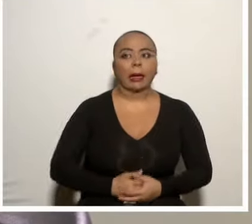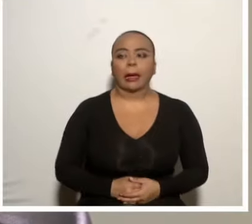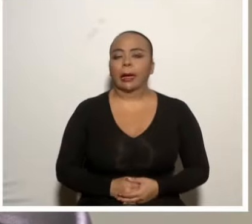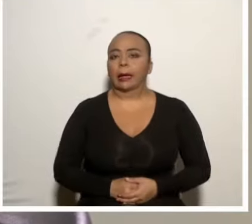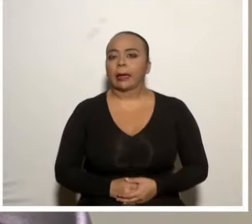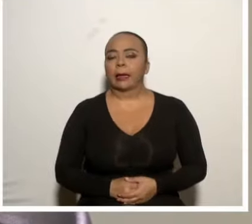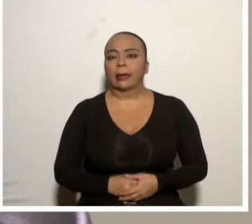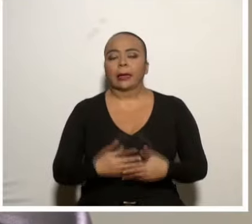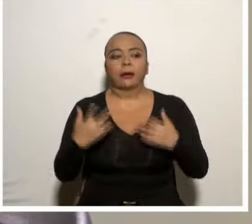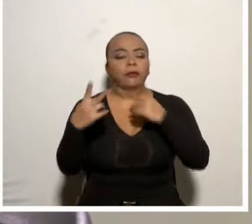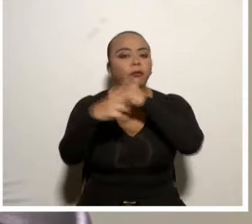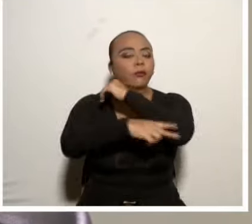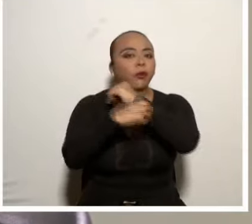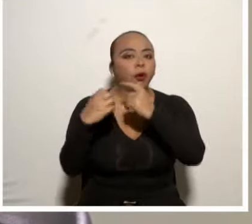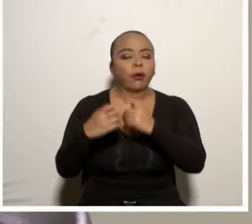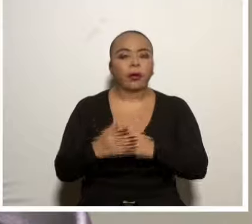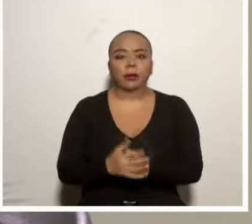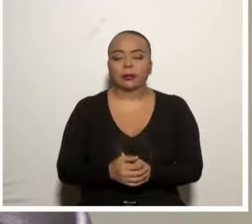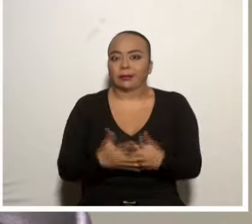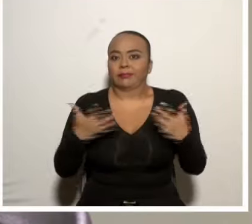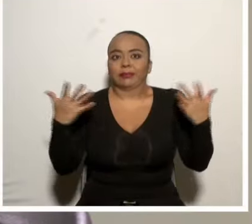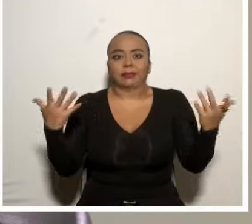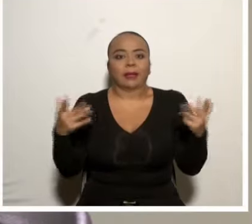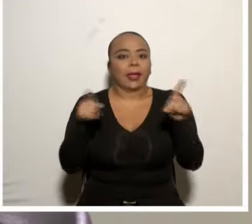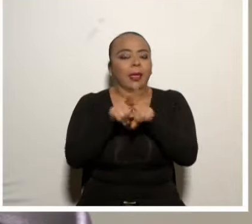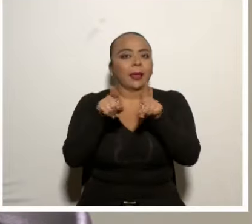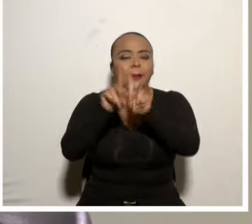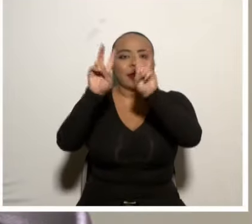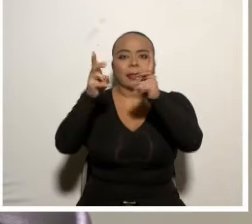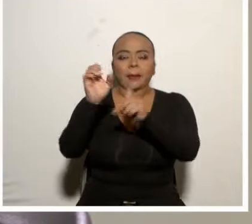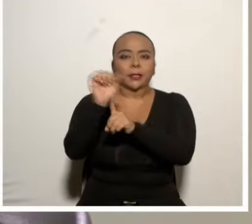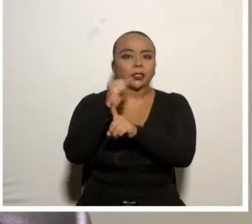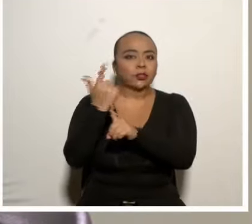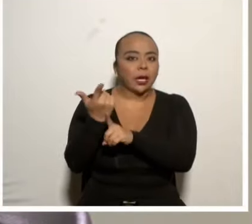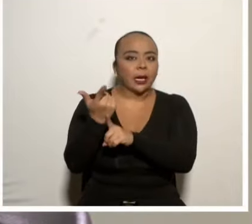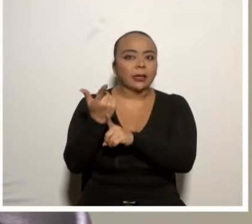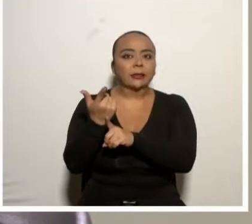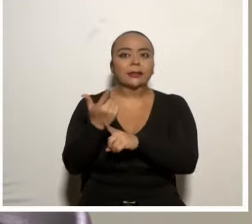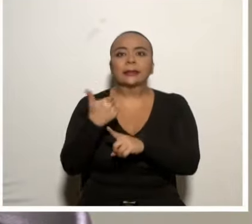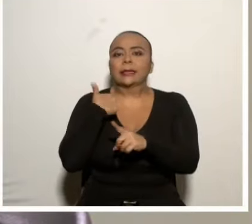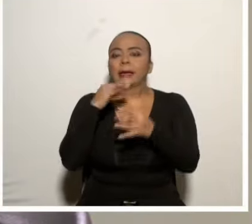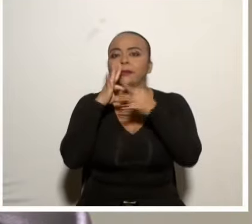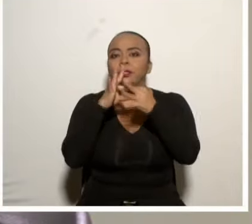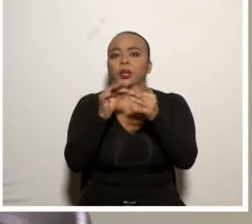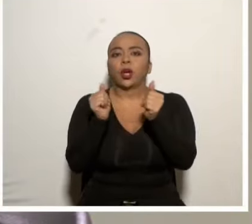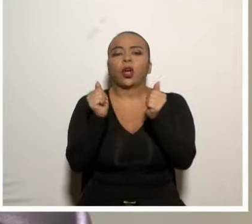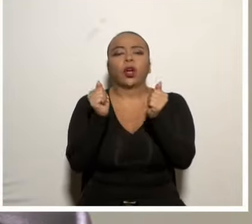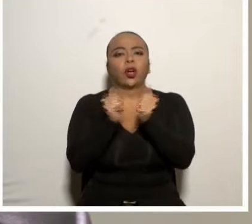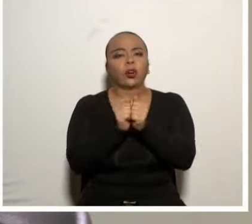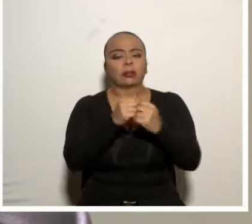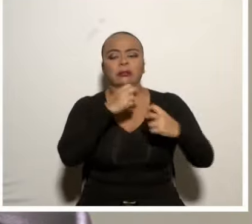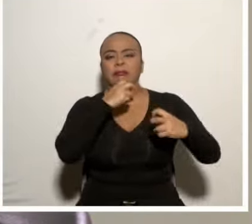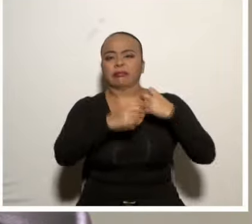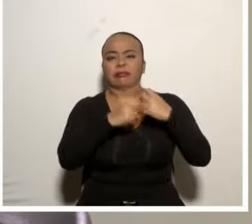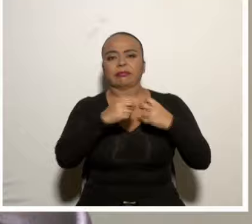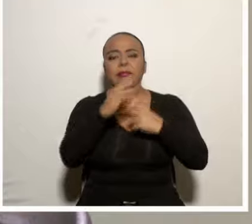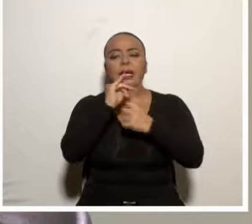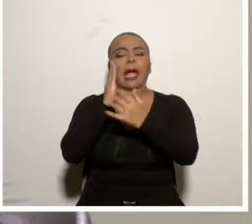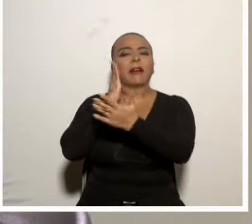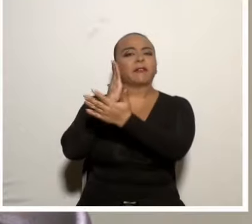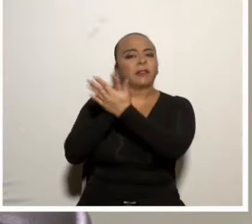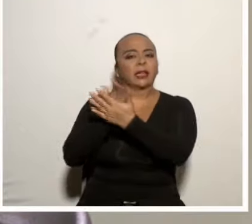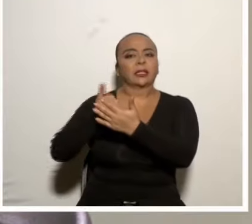asesinan, roban, pues aparte del tema social que tiene que ver con el flagelo y que daña a